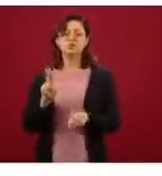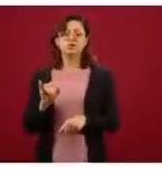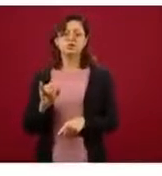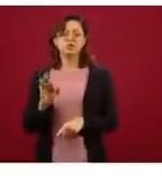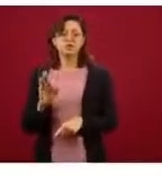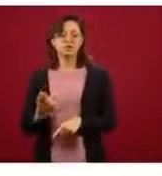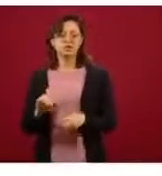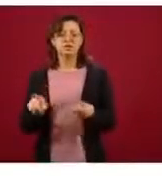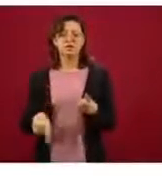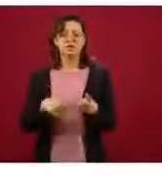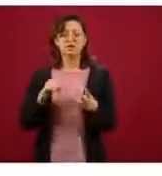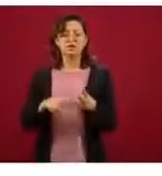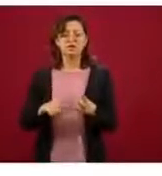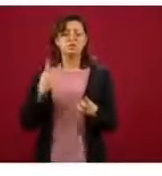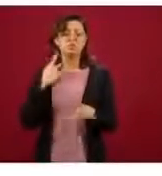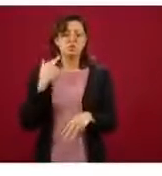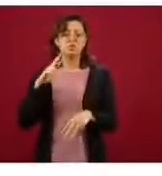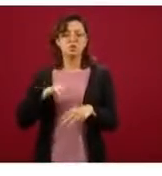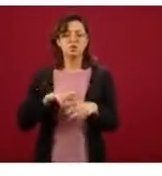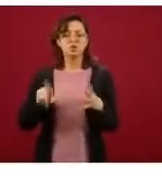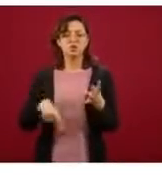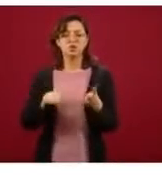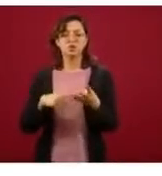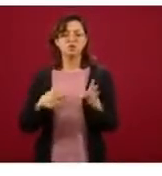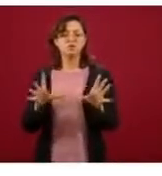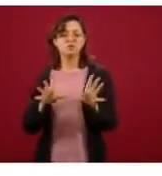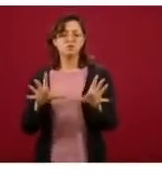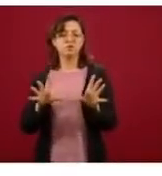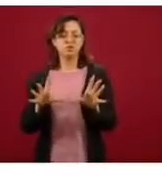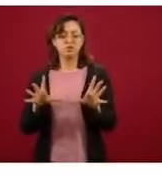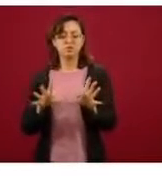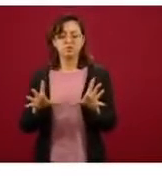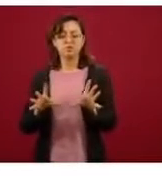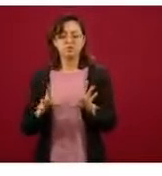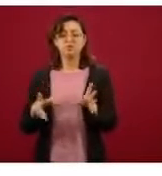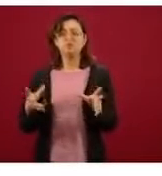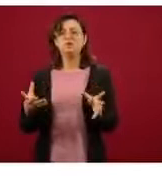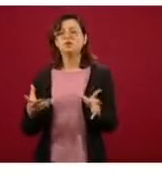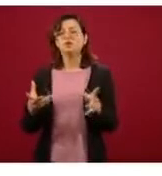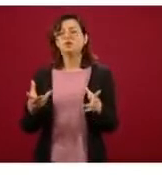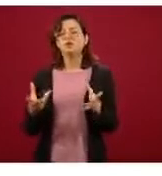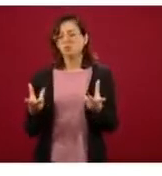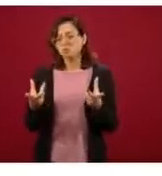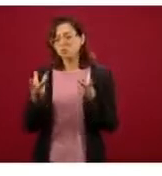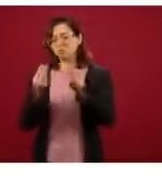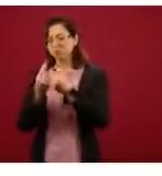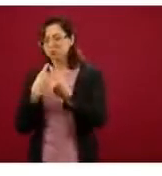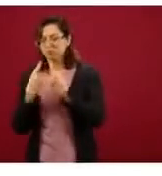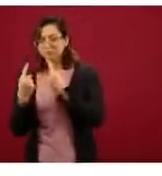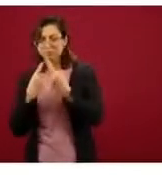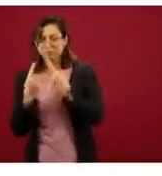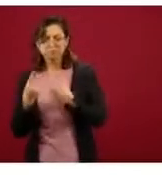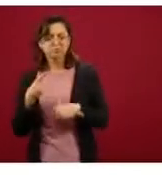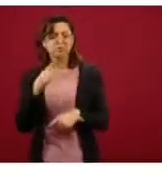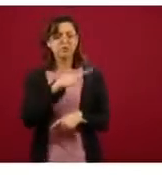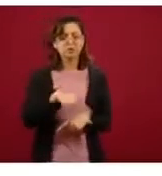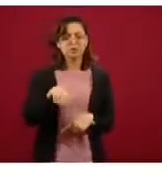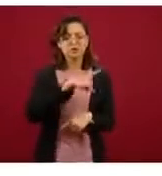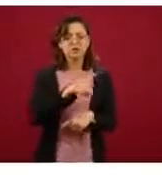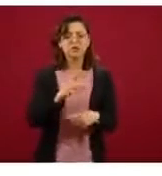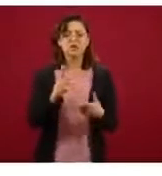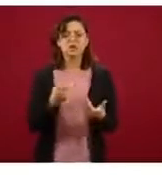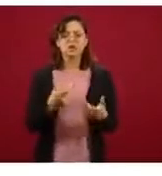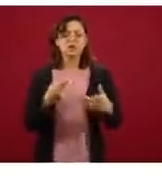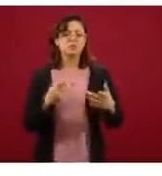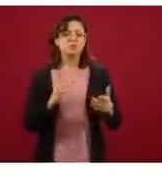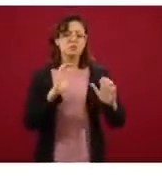Procuraduría Fiscal de la Federación, con el Infonavit, para atacar los mecanismos de outsourcing ilegal. Por